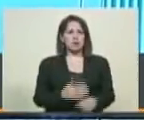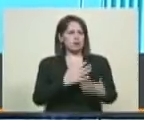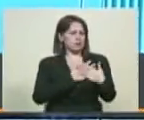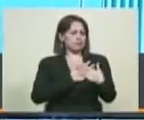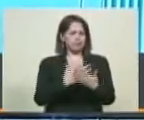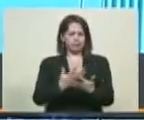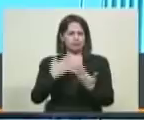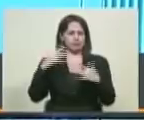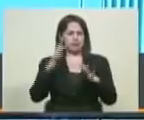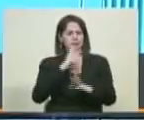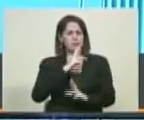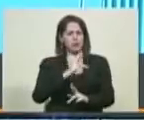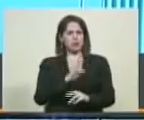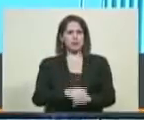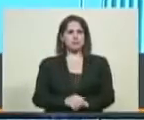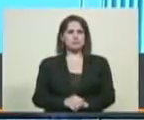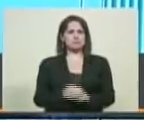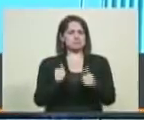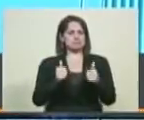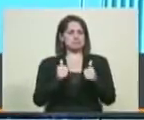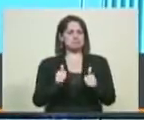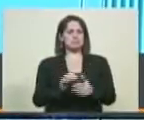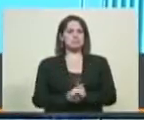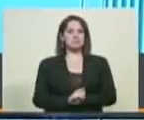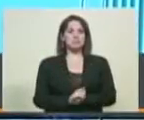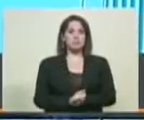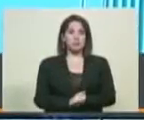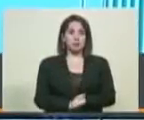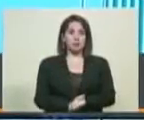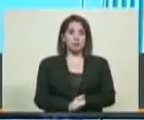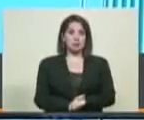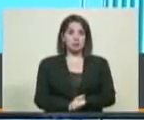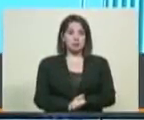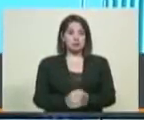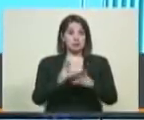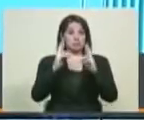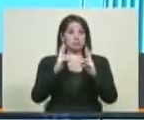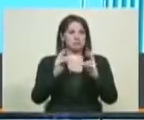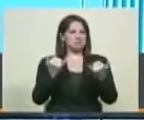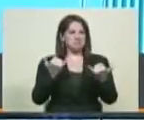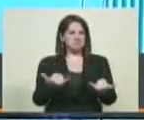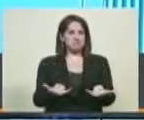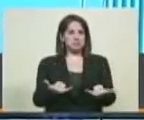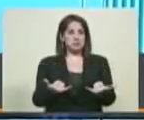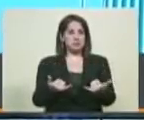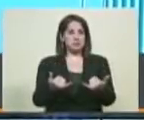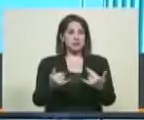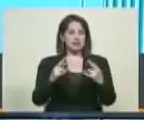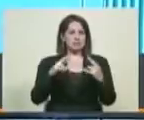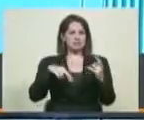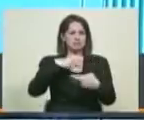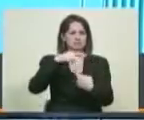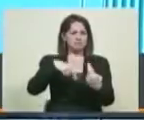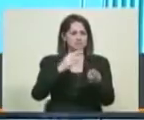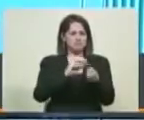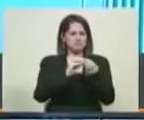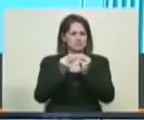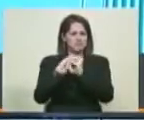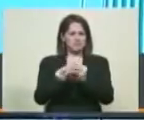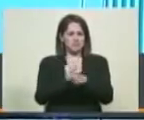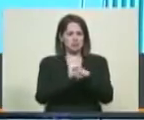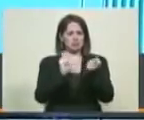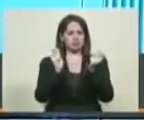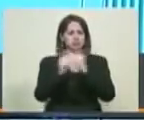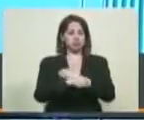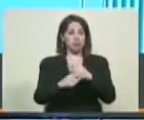dice. Me consta. Para definir la línea de reordenamiento nacional